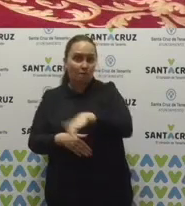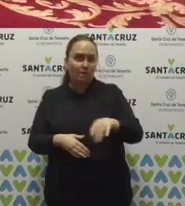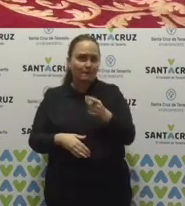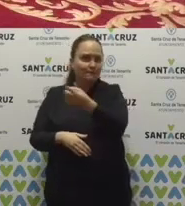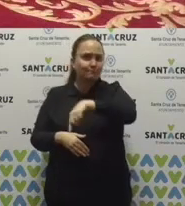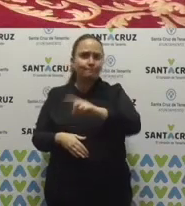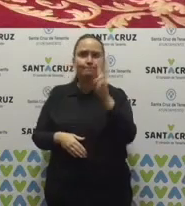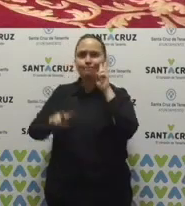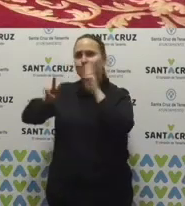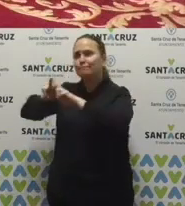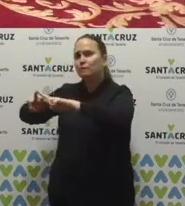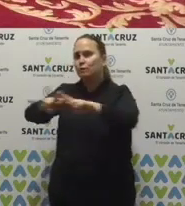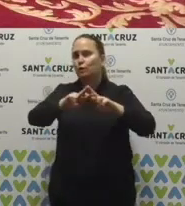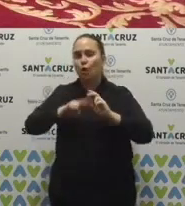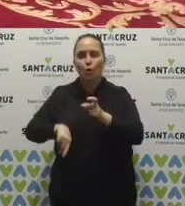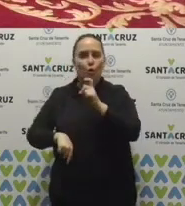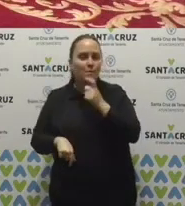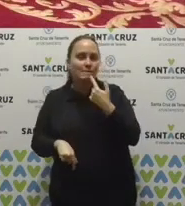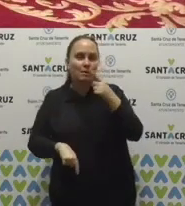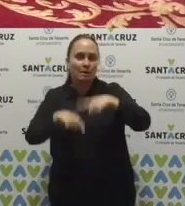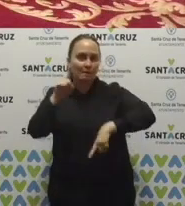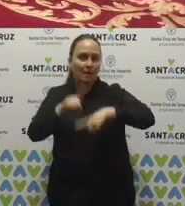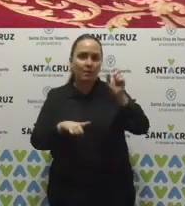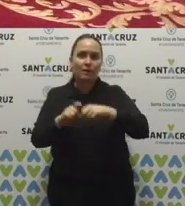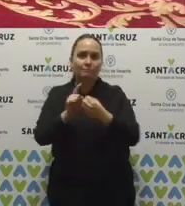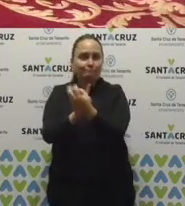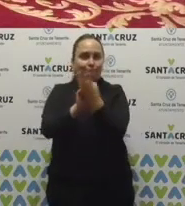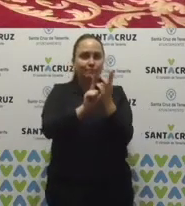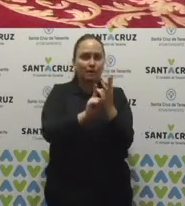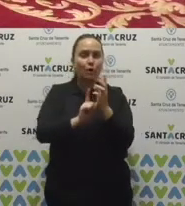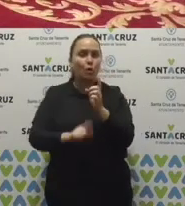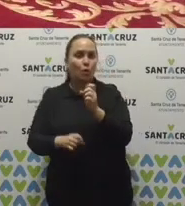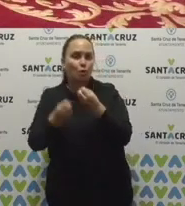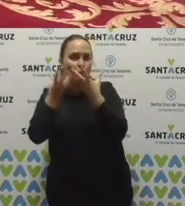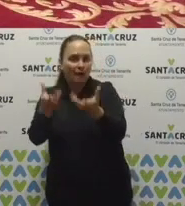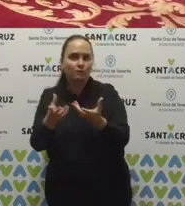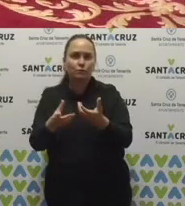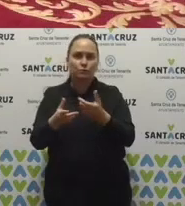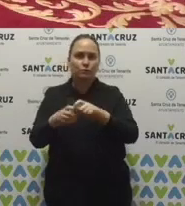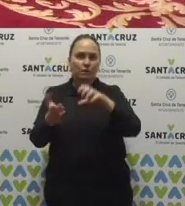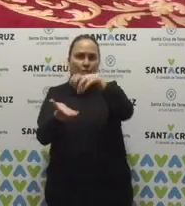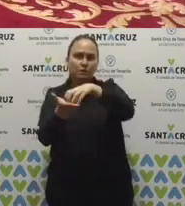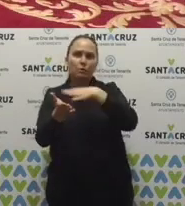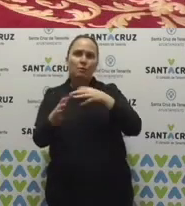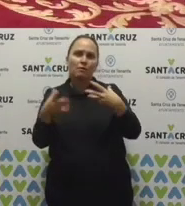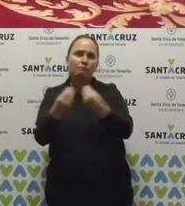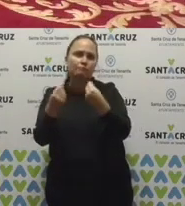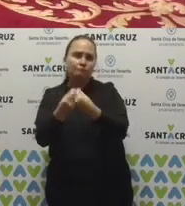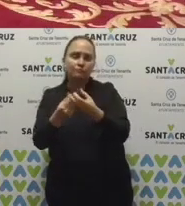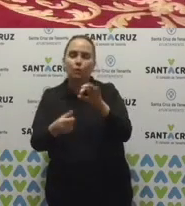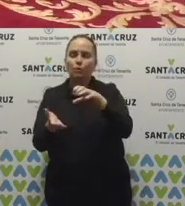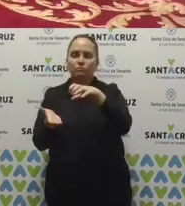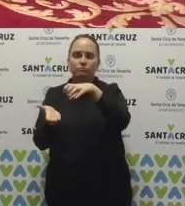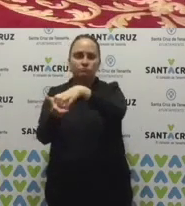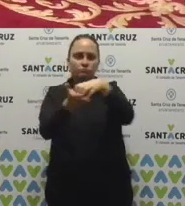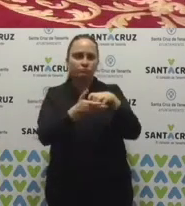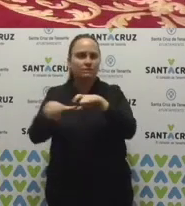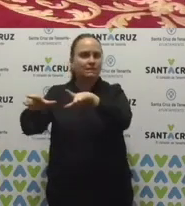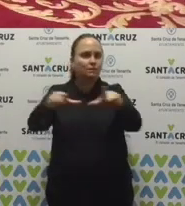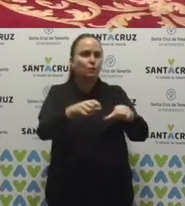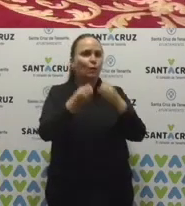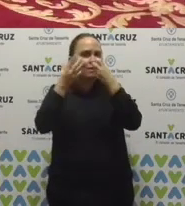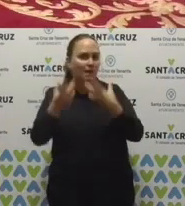aspectos con columnas de alumnos capacidad del centro situación de las instalaciones residencias de los alumnos